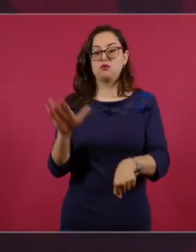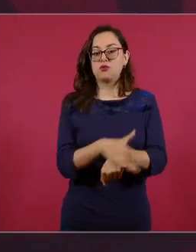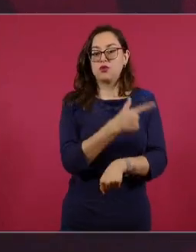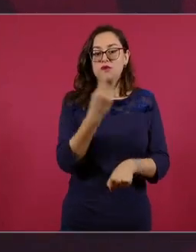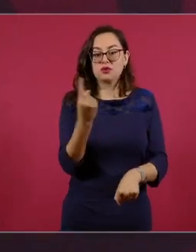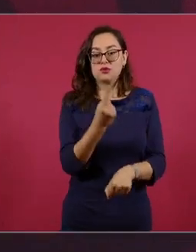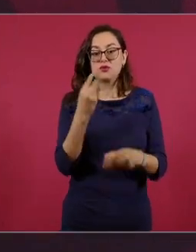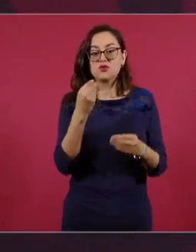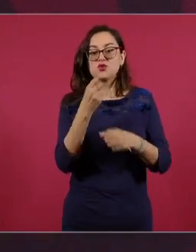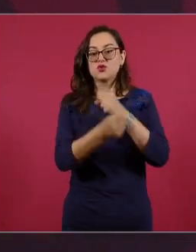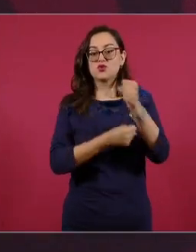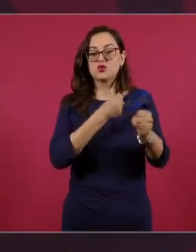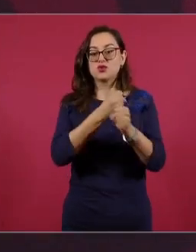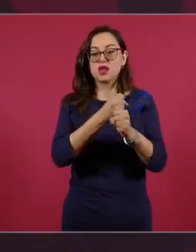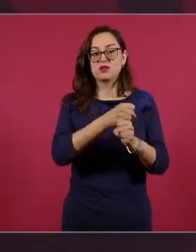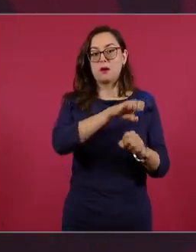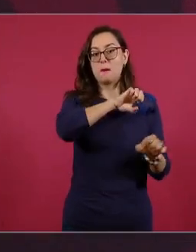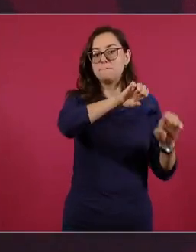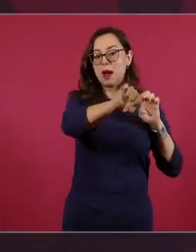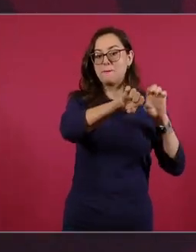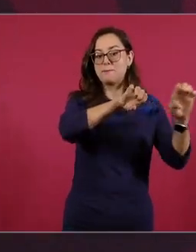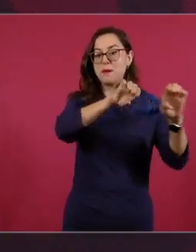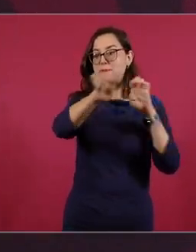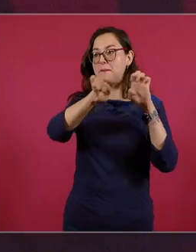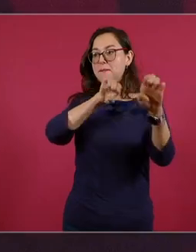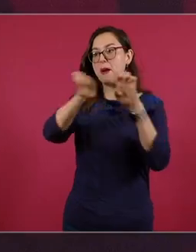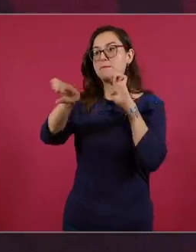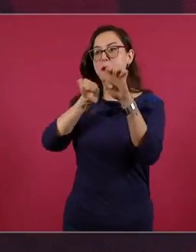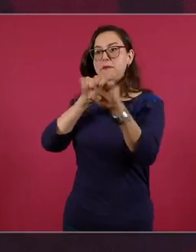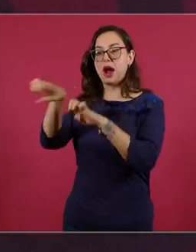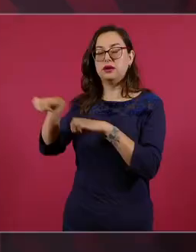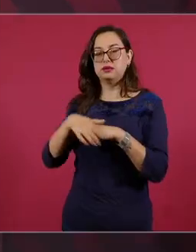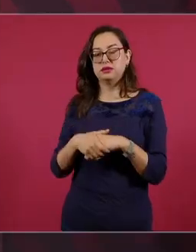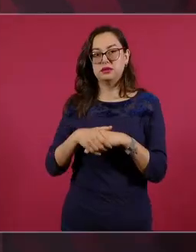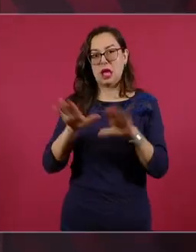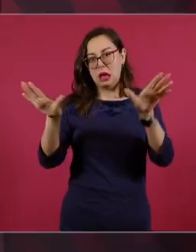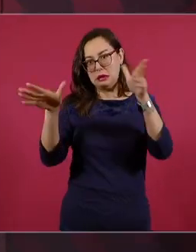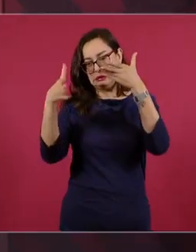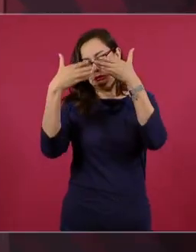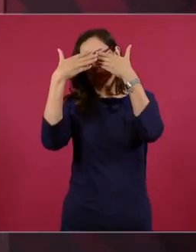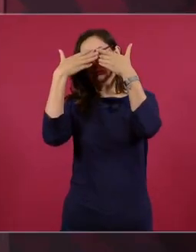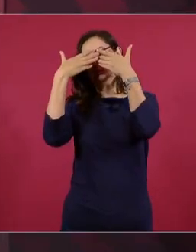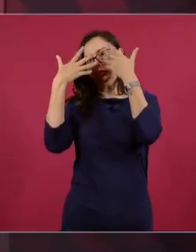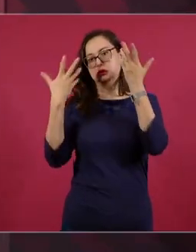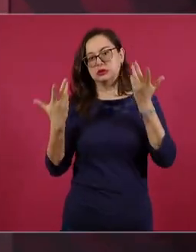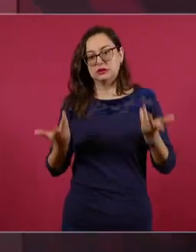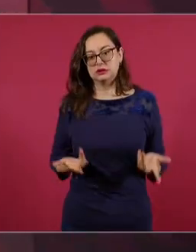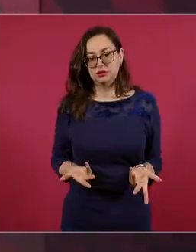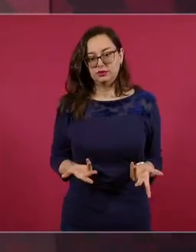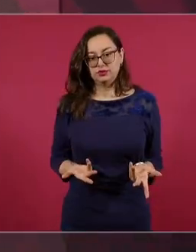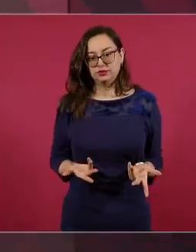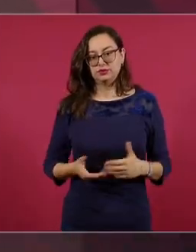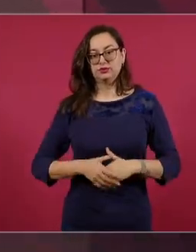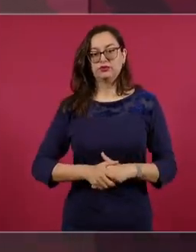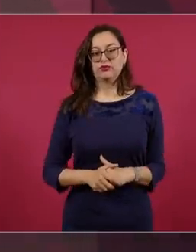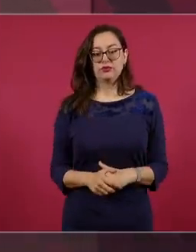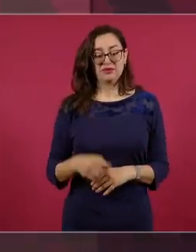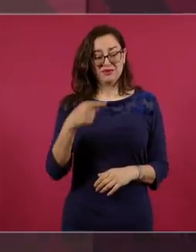Imagínense a cuántos engañó Claudio X González. Yo una vez fui, antes de la